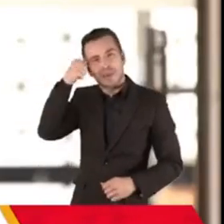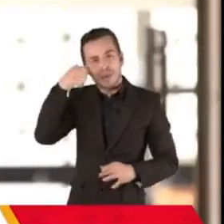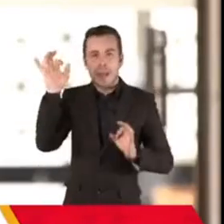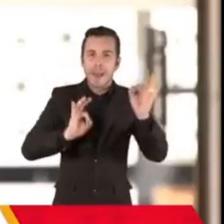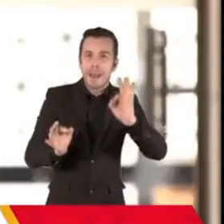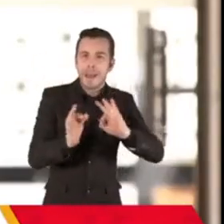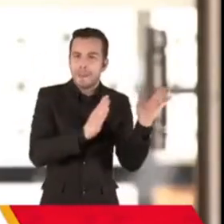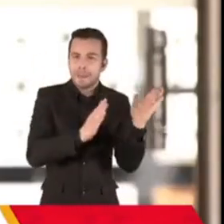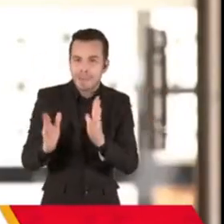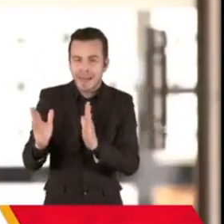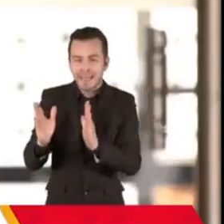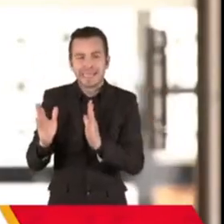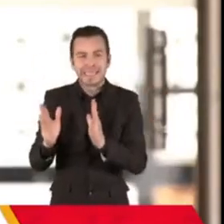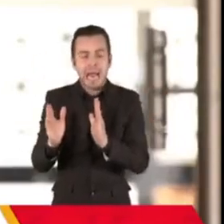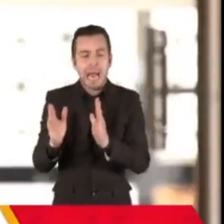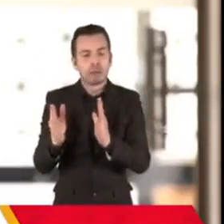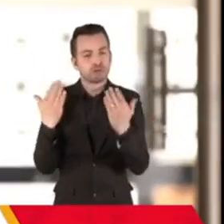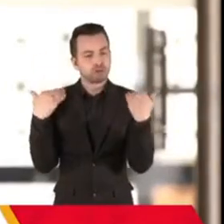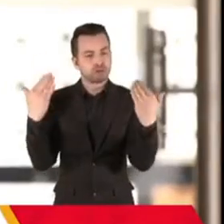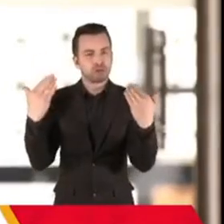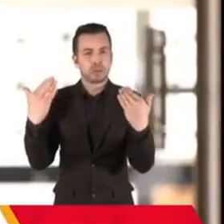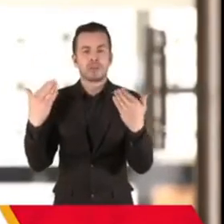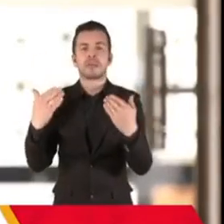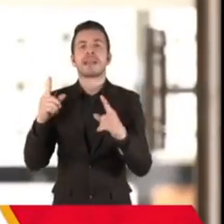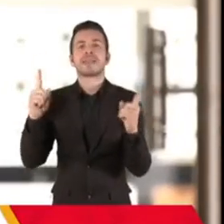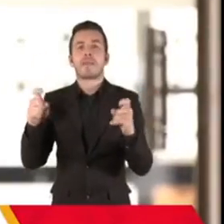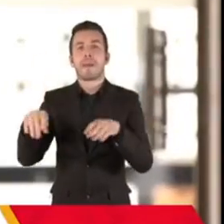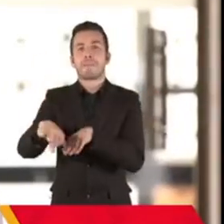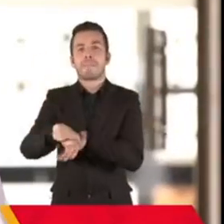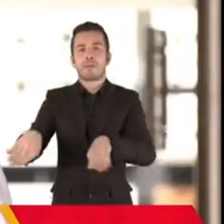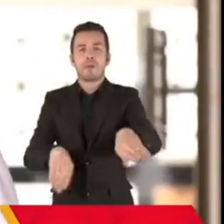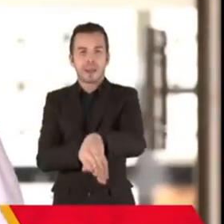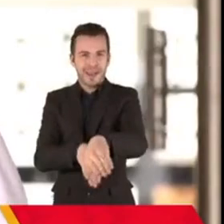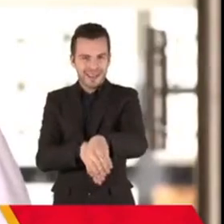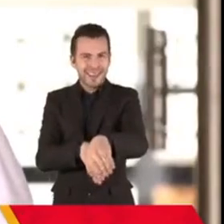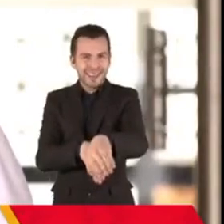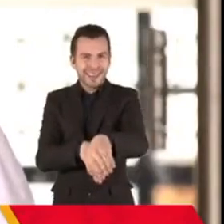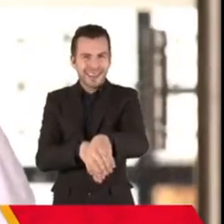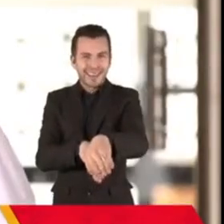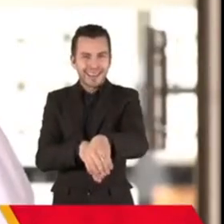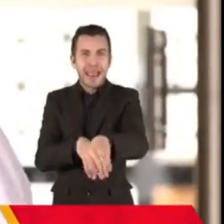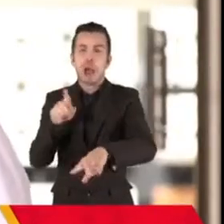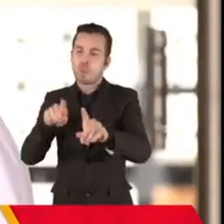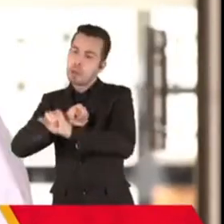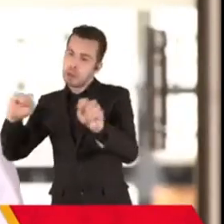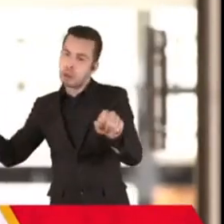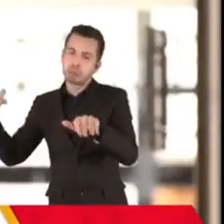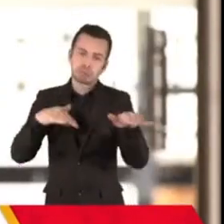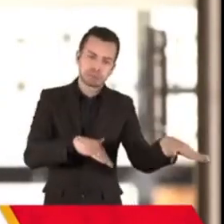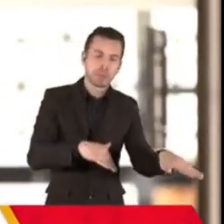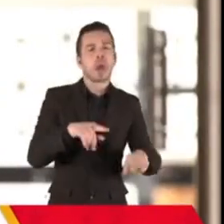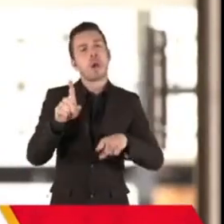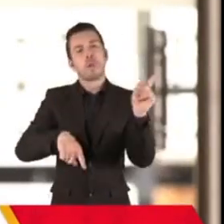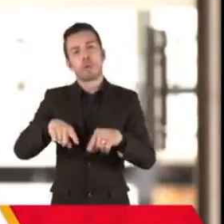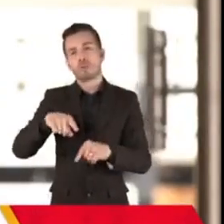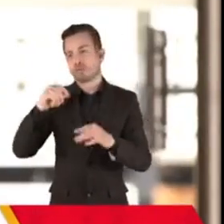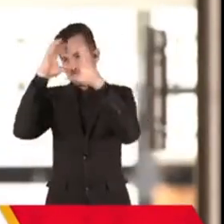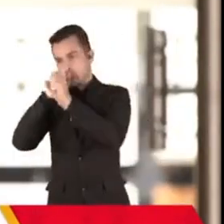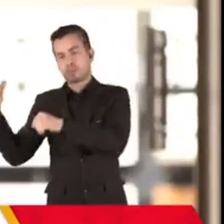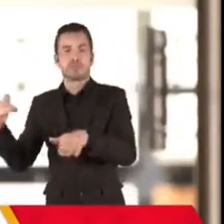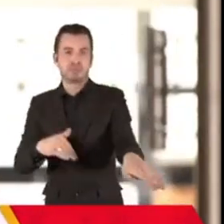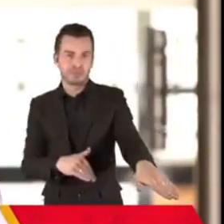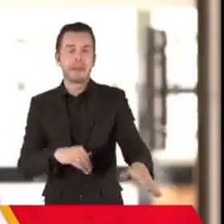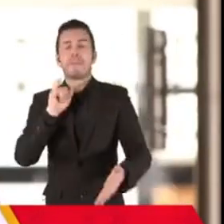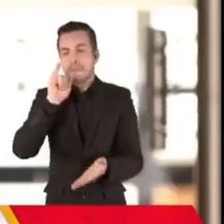El domingo santo, el domingo 17 de abril, volverá a aplicar el pico y placa regional. Es decir,